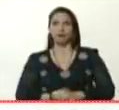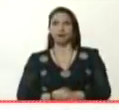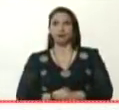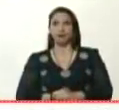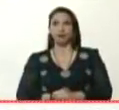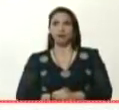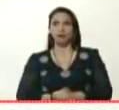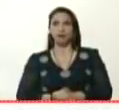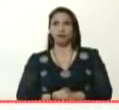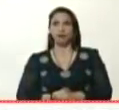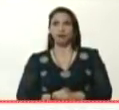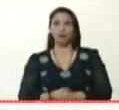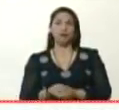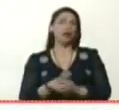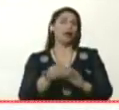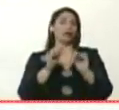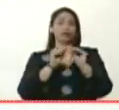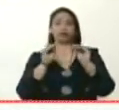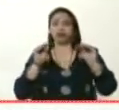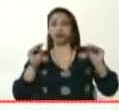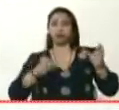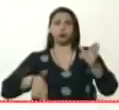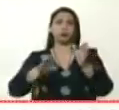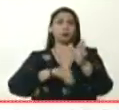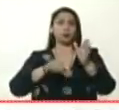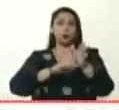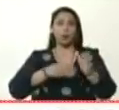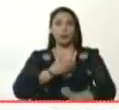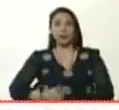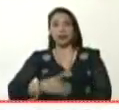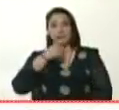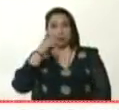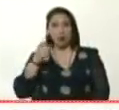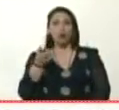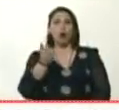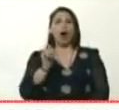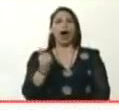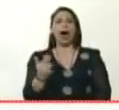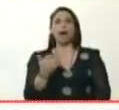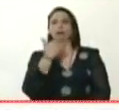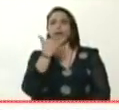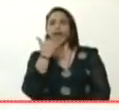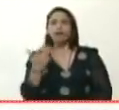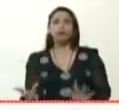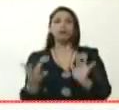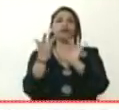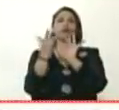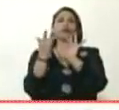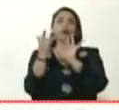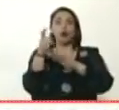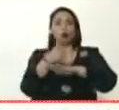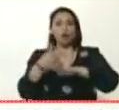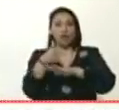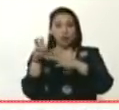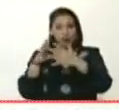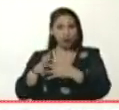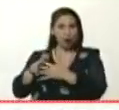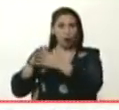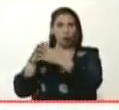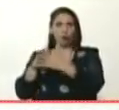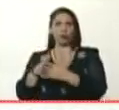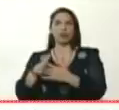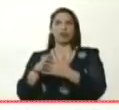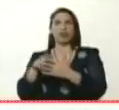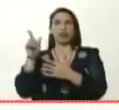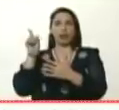En reiteradas oportunidades, el presidente Maduro afirmó que ha existido acercamientos con el gobierno de Estados Unidos. Incluso